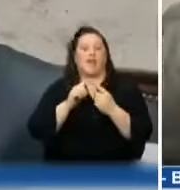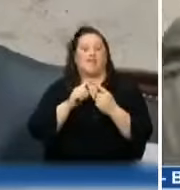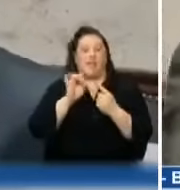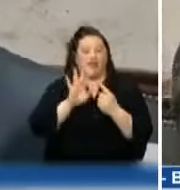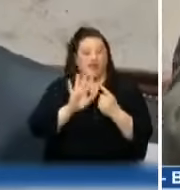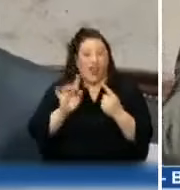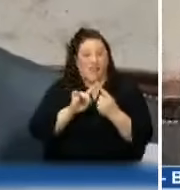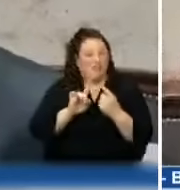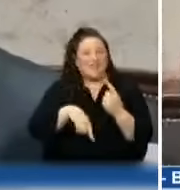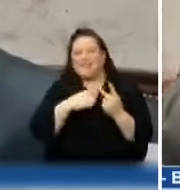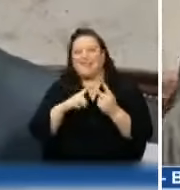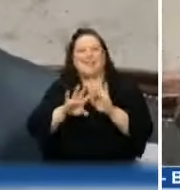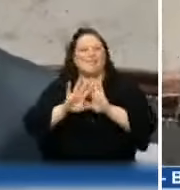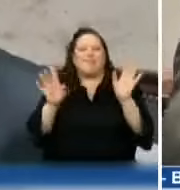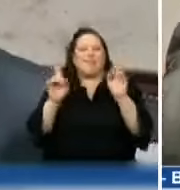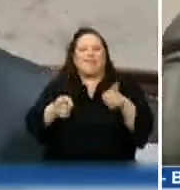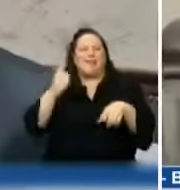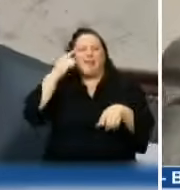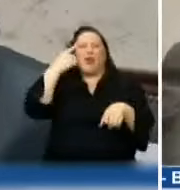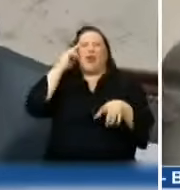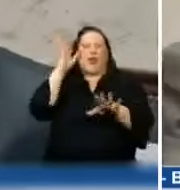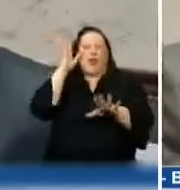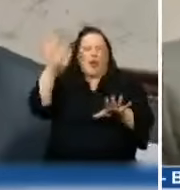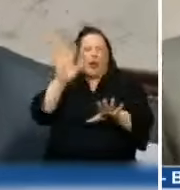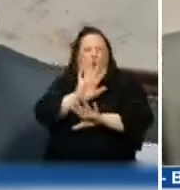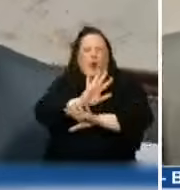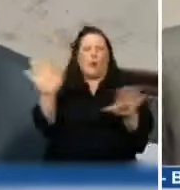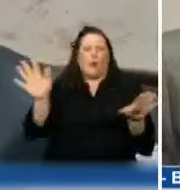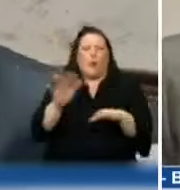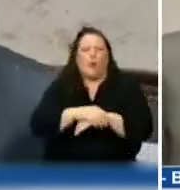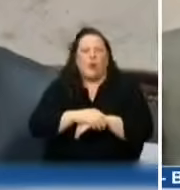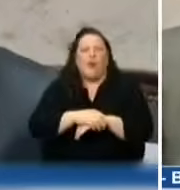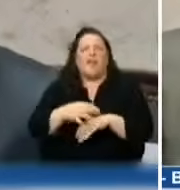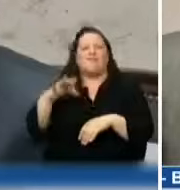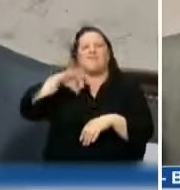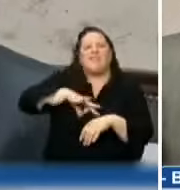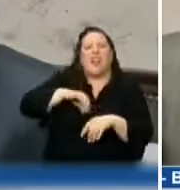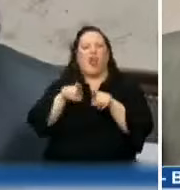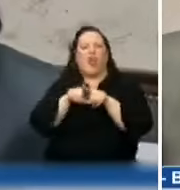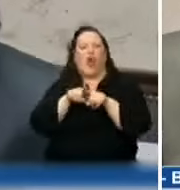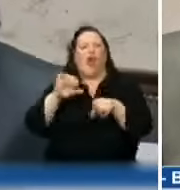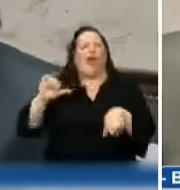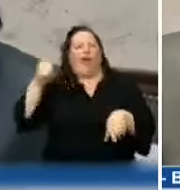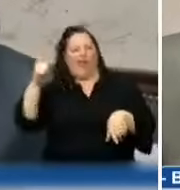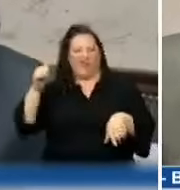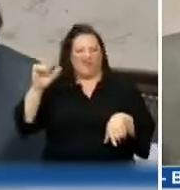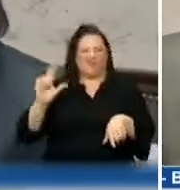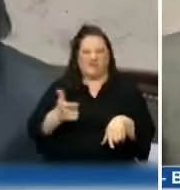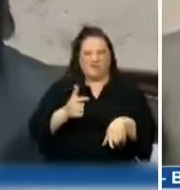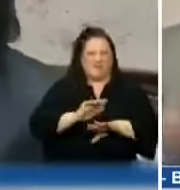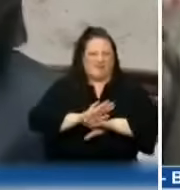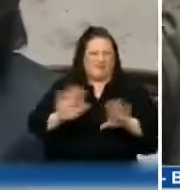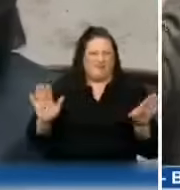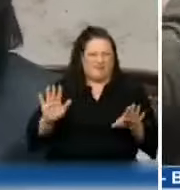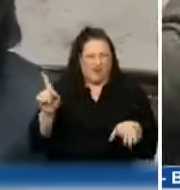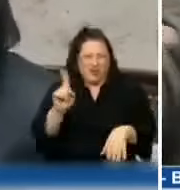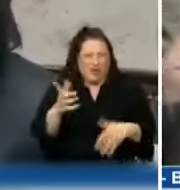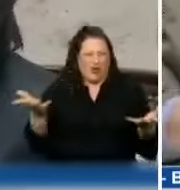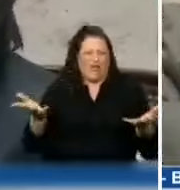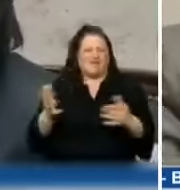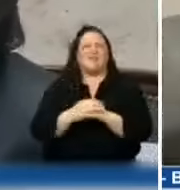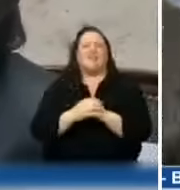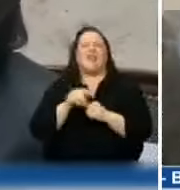le plantearon, hacelo ahora, y desafiándolo. Bueno, ocurrieron las dos cosas, se mandó el proyecto al Congreso, que es lo que se está por votar ahora, y